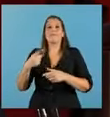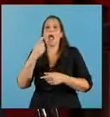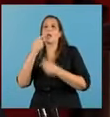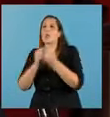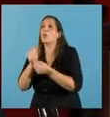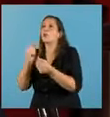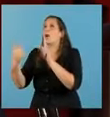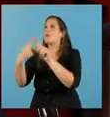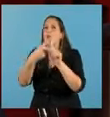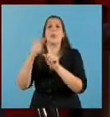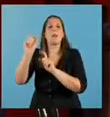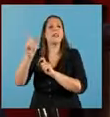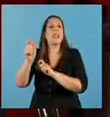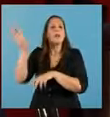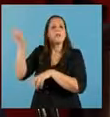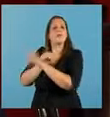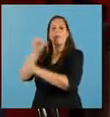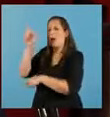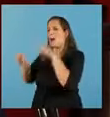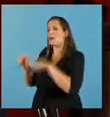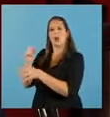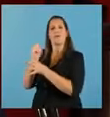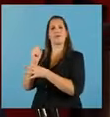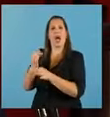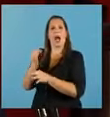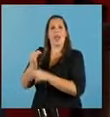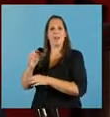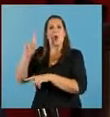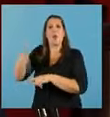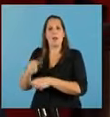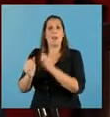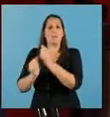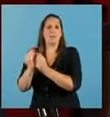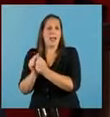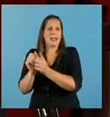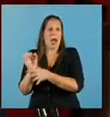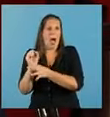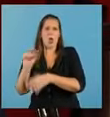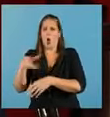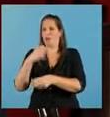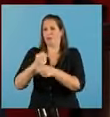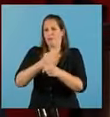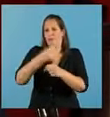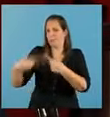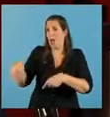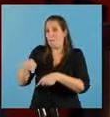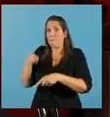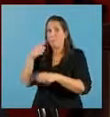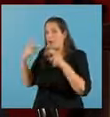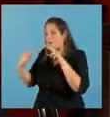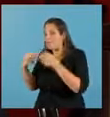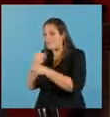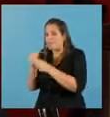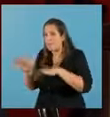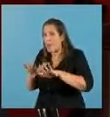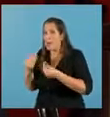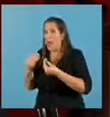de académicos, trabajadores y empresarios para poner en marcha de modo concertado el futuro de la